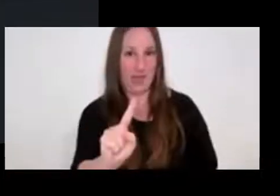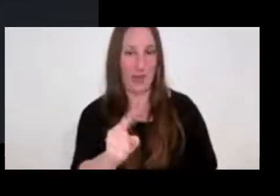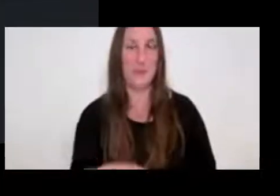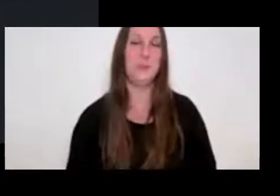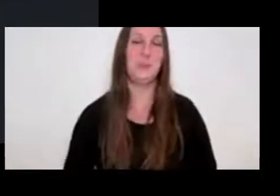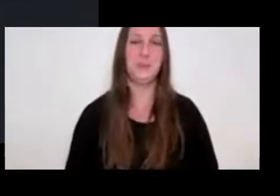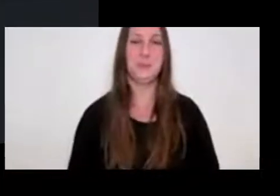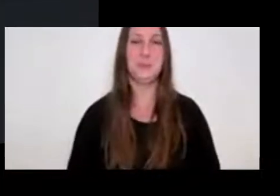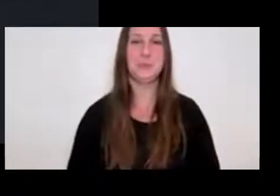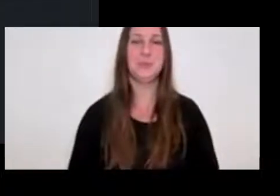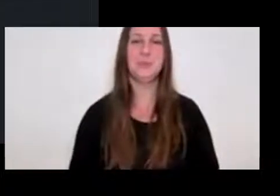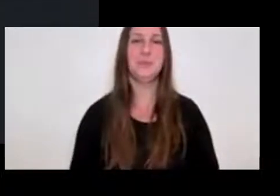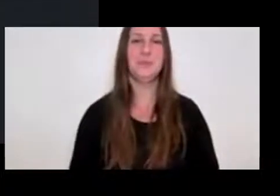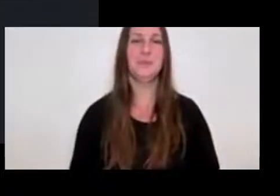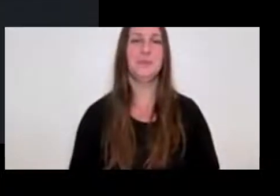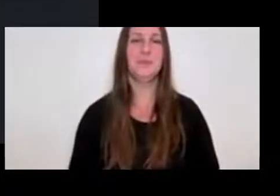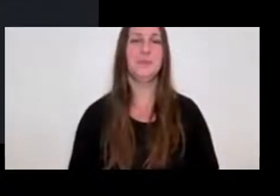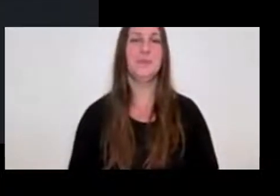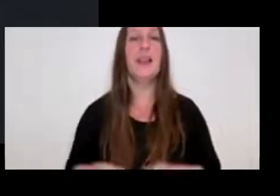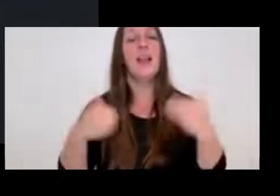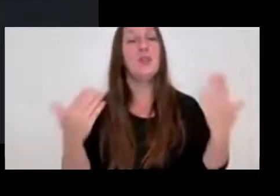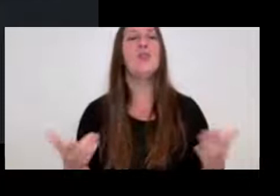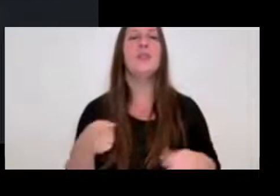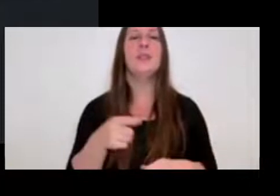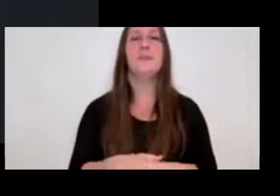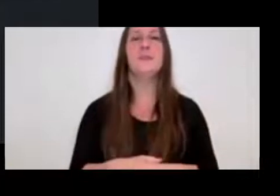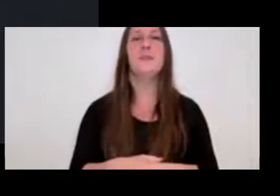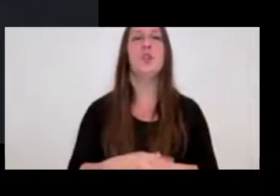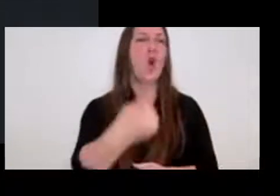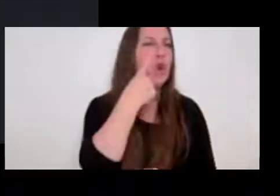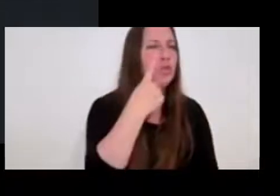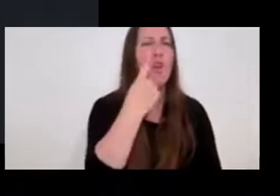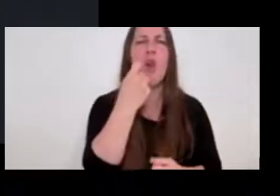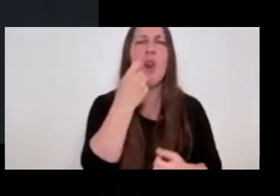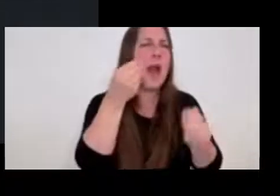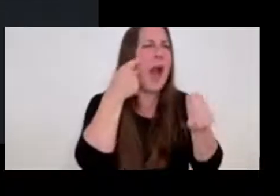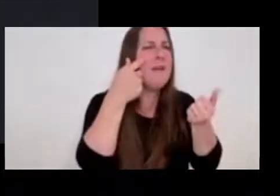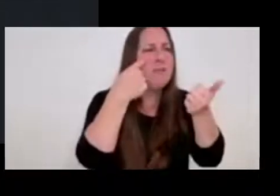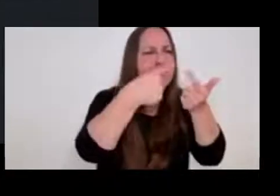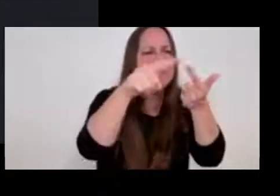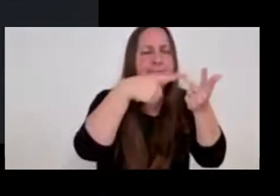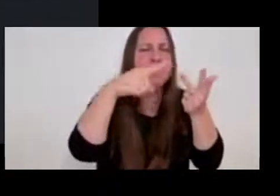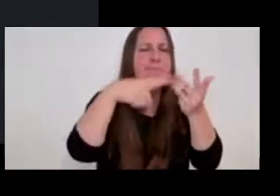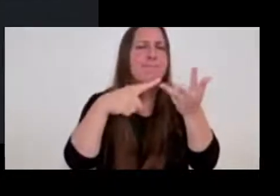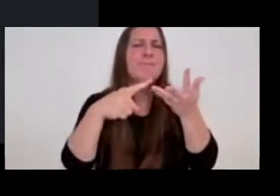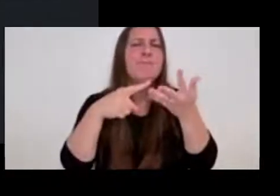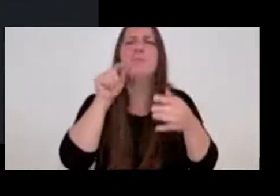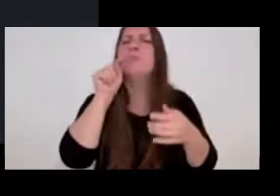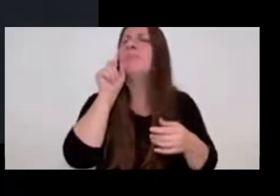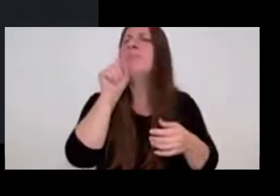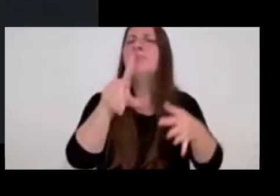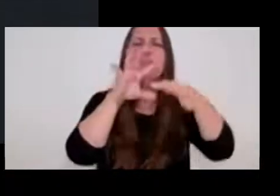Entonces, los costos y los controles tienen que ver un poco por